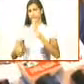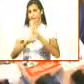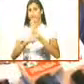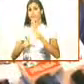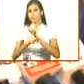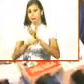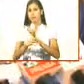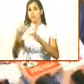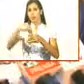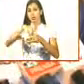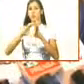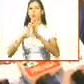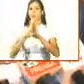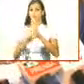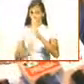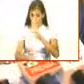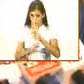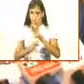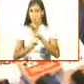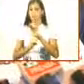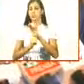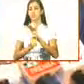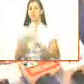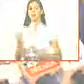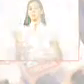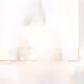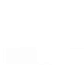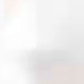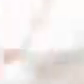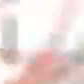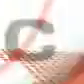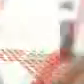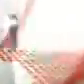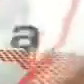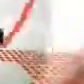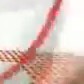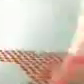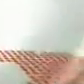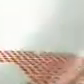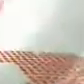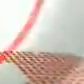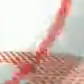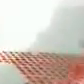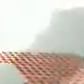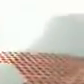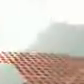de la Constitución de la República Bolivariana de Venezuela.